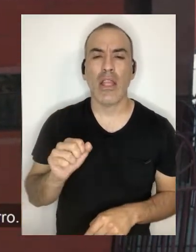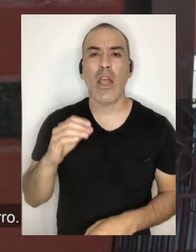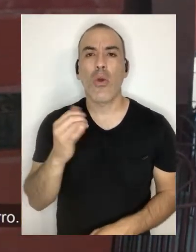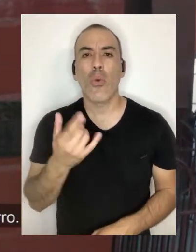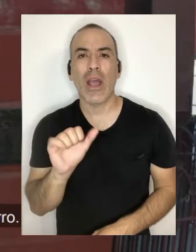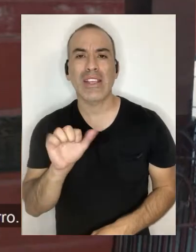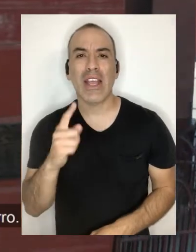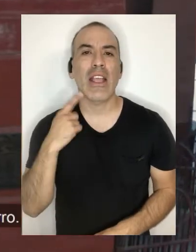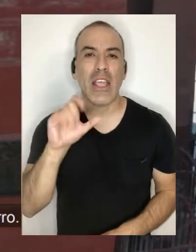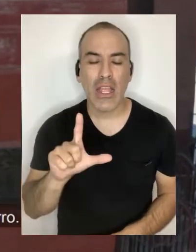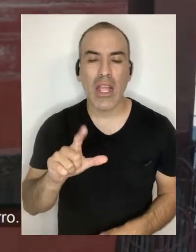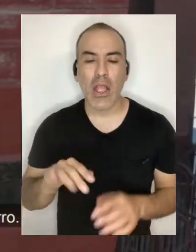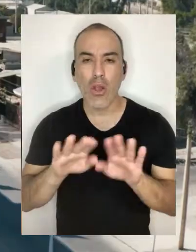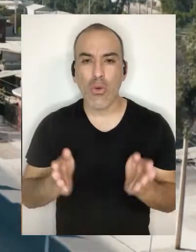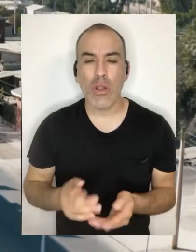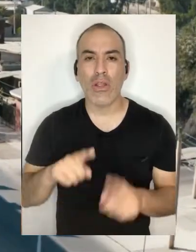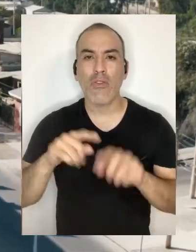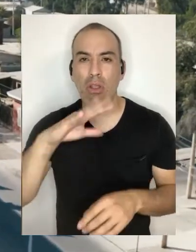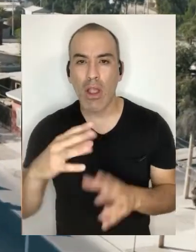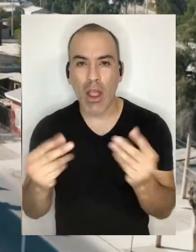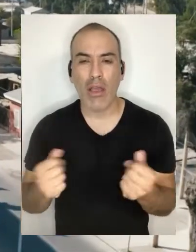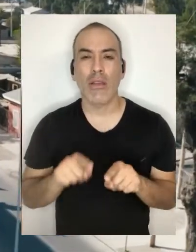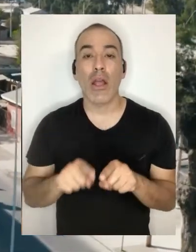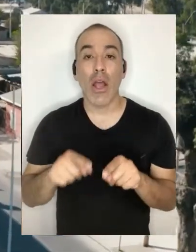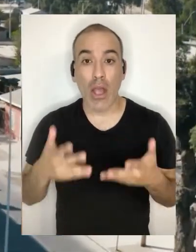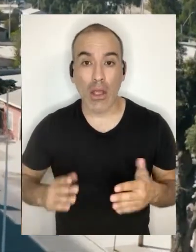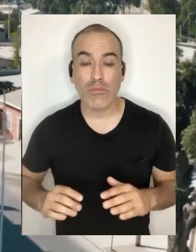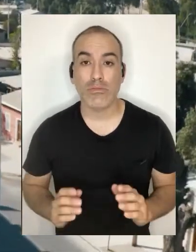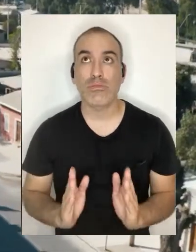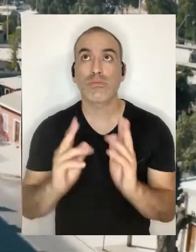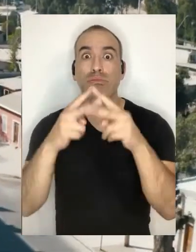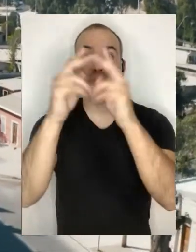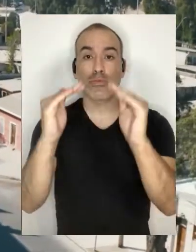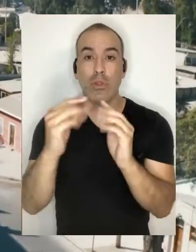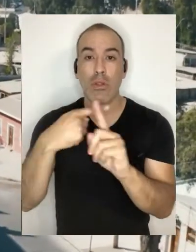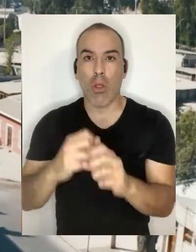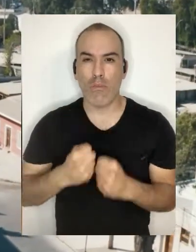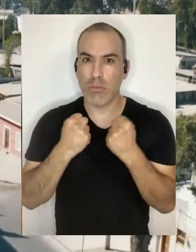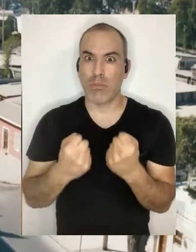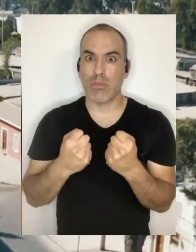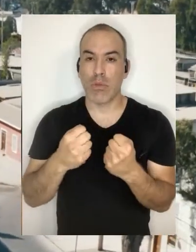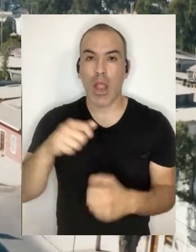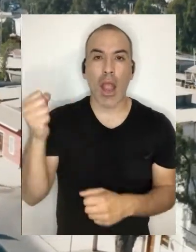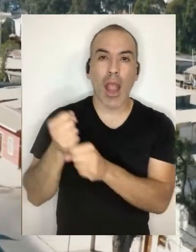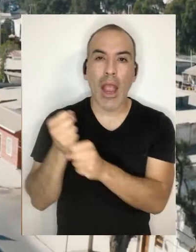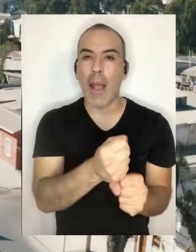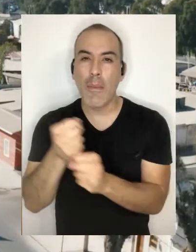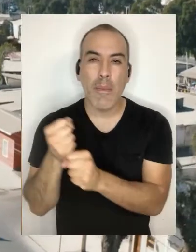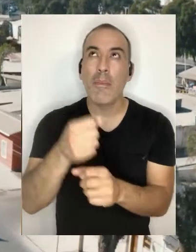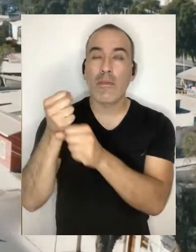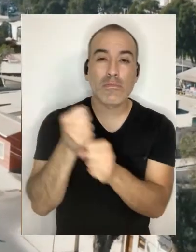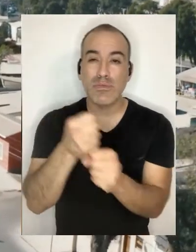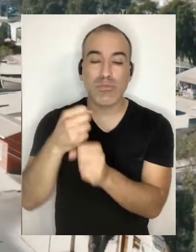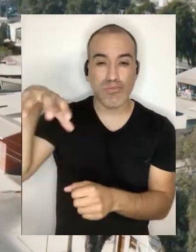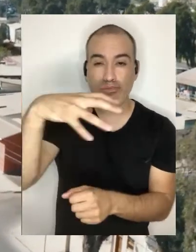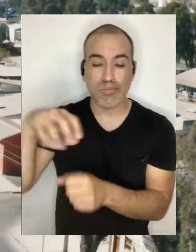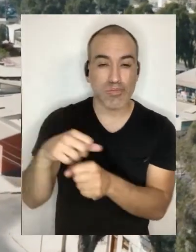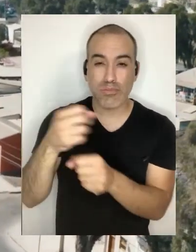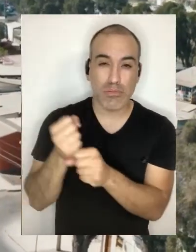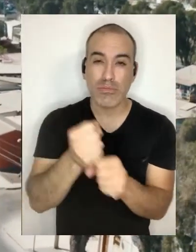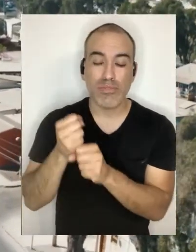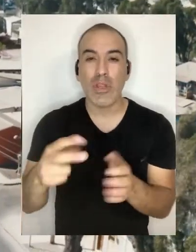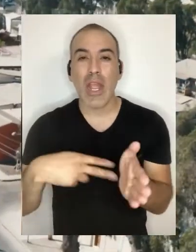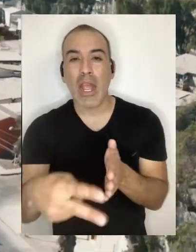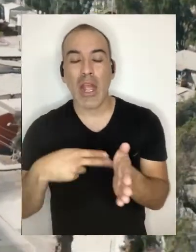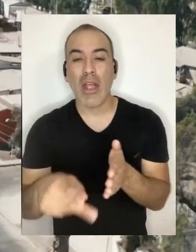Guayaquil recubierta de barro. Hoy se alza dominando con un imponente campanario una alameda que vertebra gran